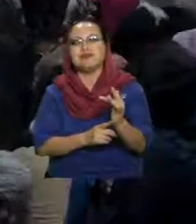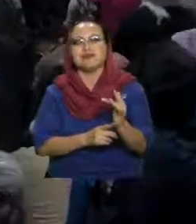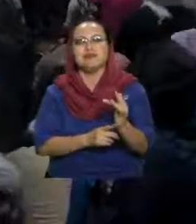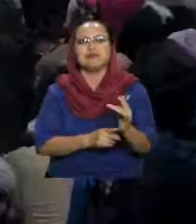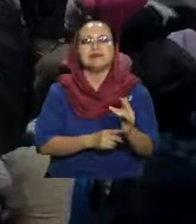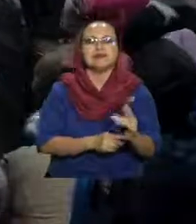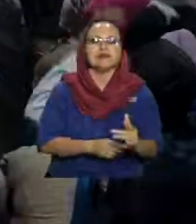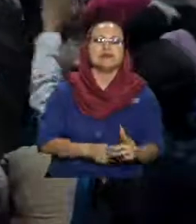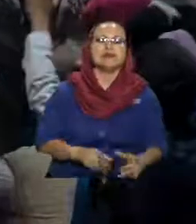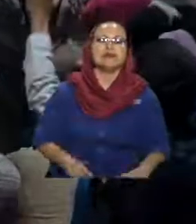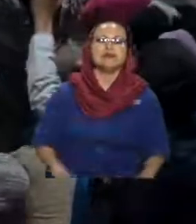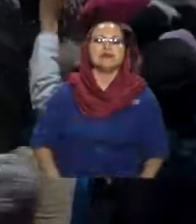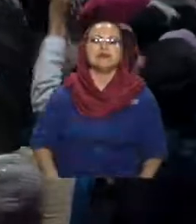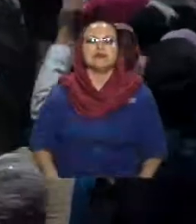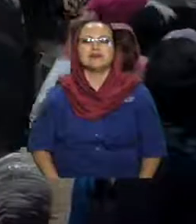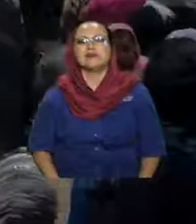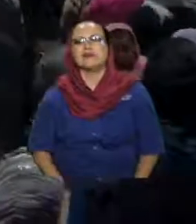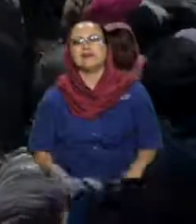Alzaré